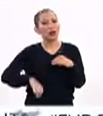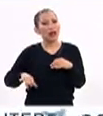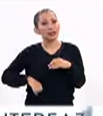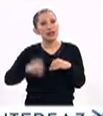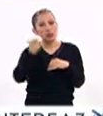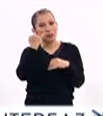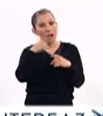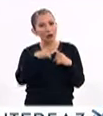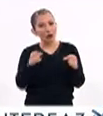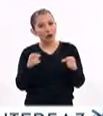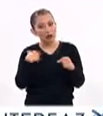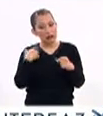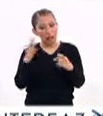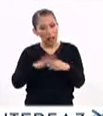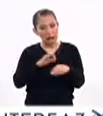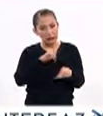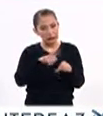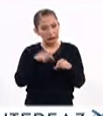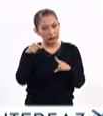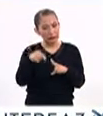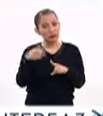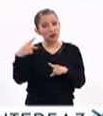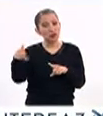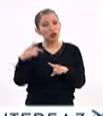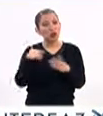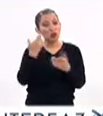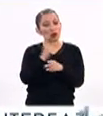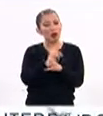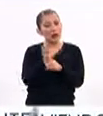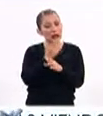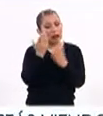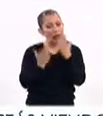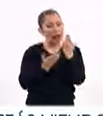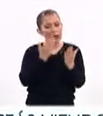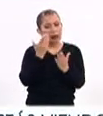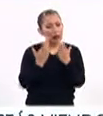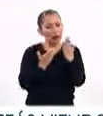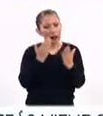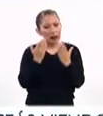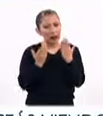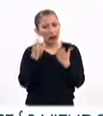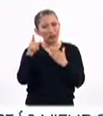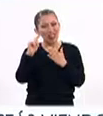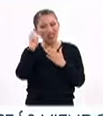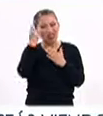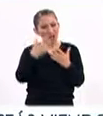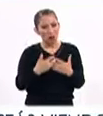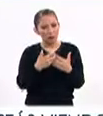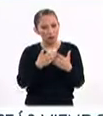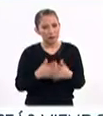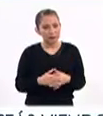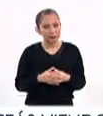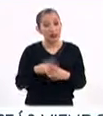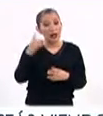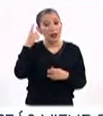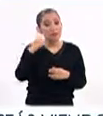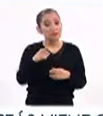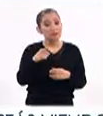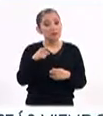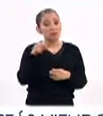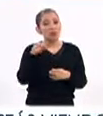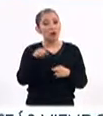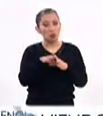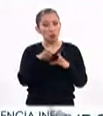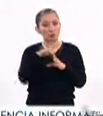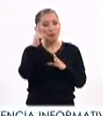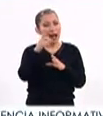interesa idioma japonés especialmente, porque su carrera es como de técnico, ¿no? Sí. Y